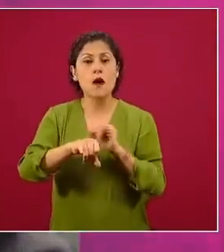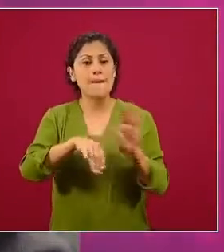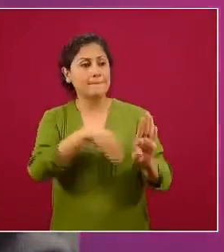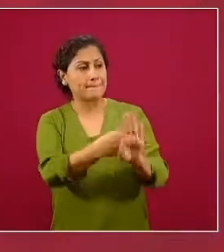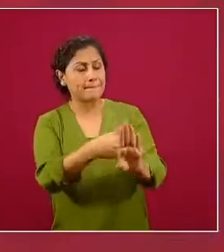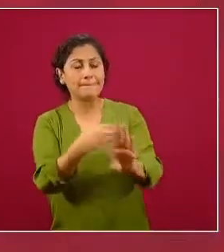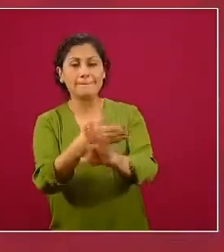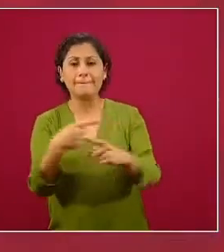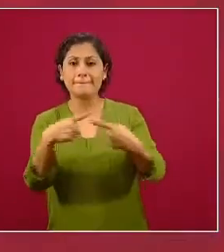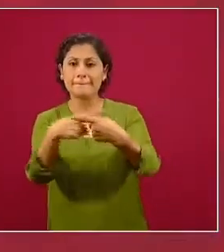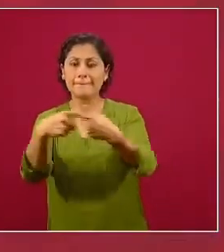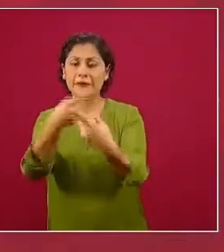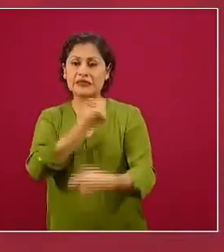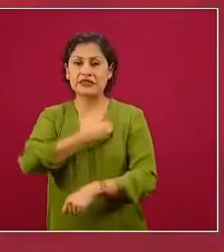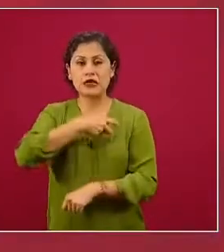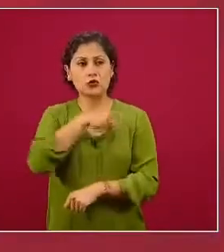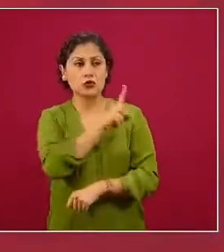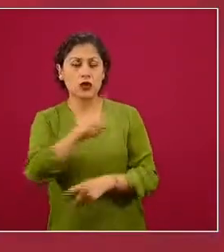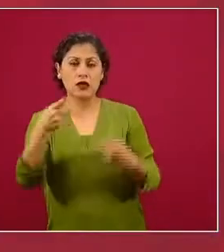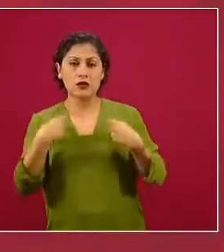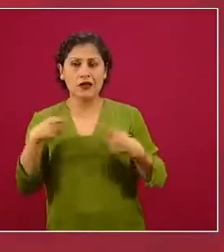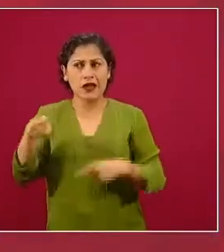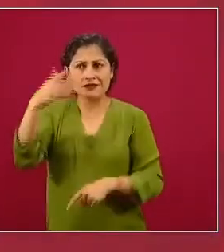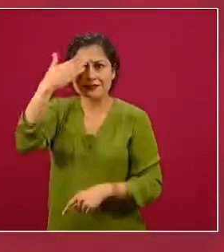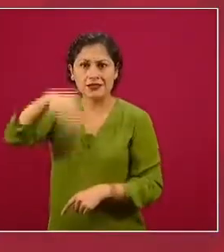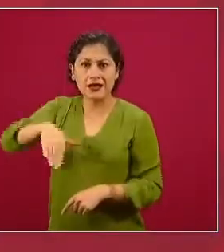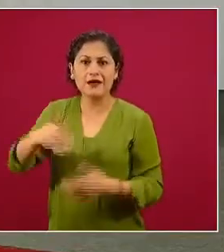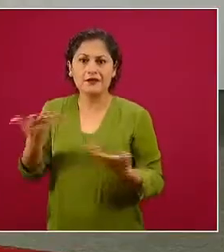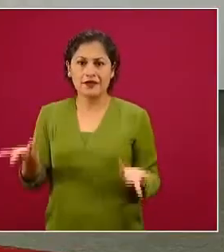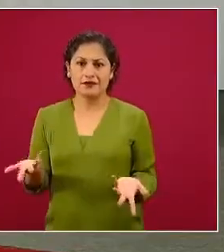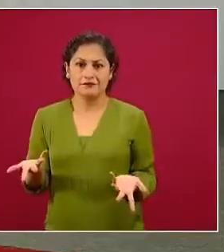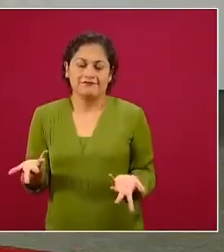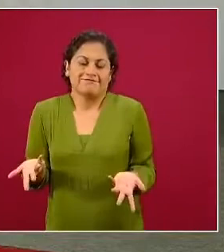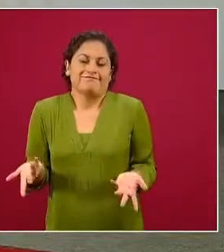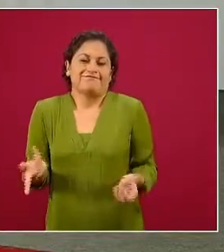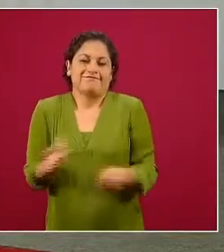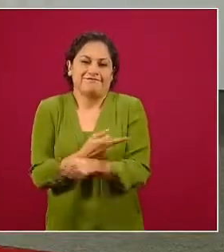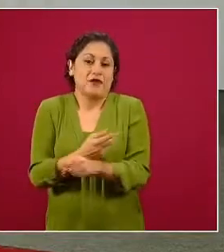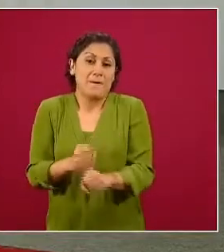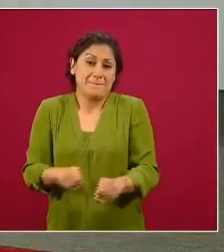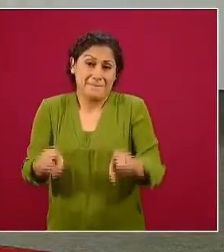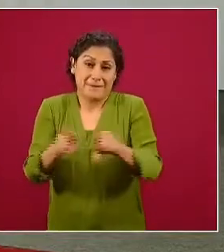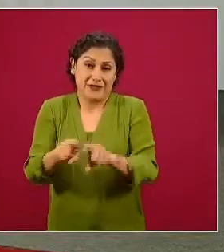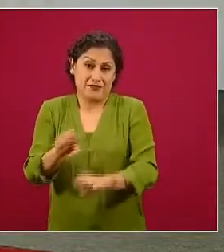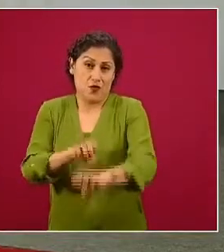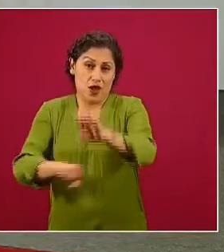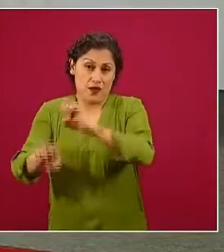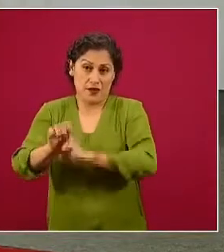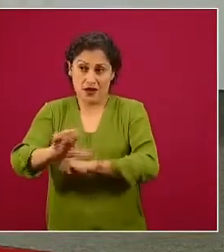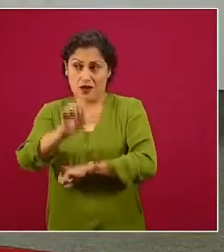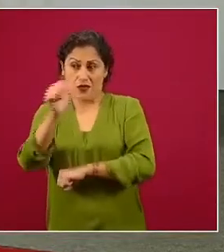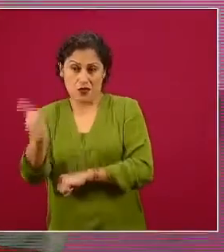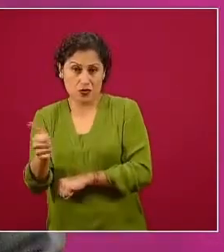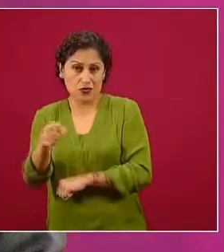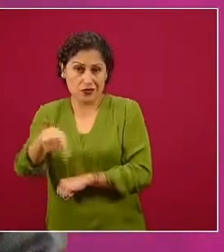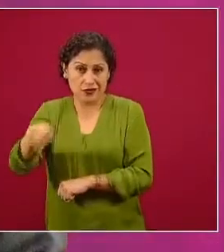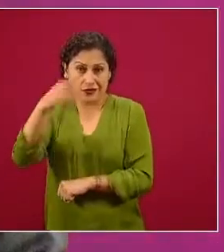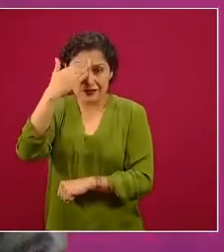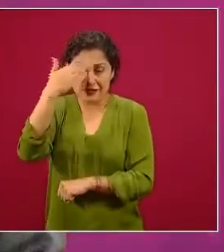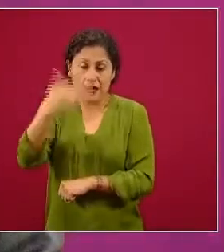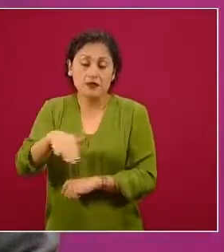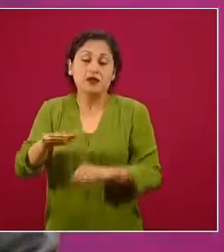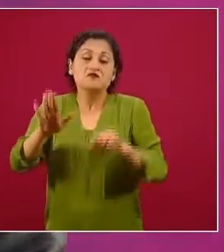un límite en lo que podemos esperar de que cambie la idea. Nosotros consideramos, la historia lo